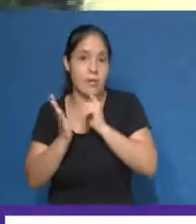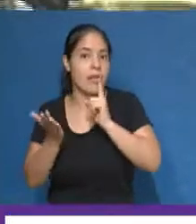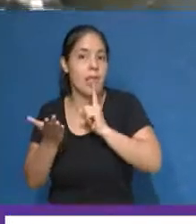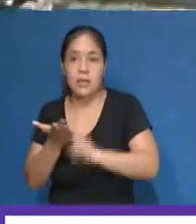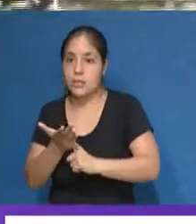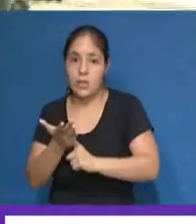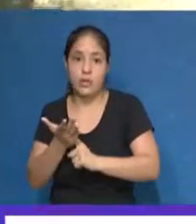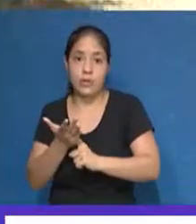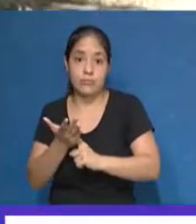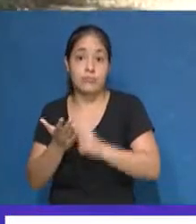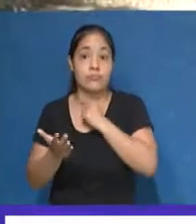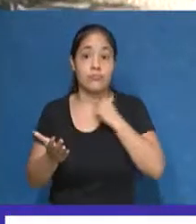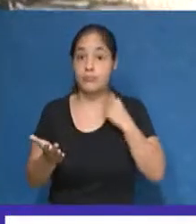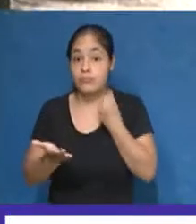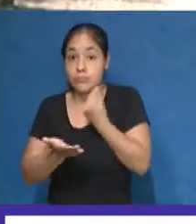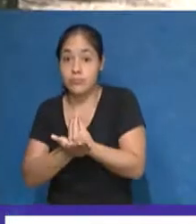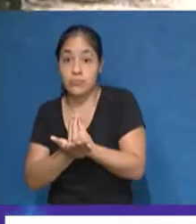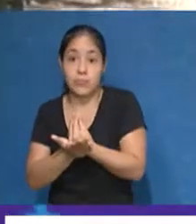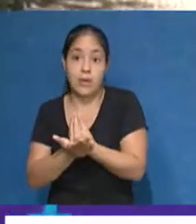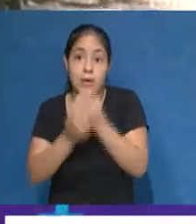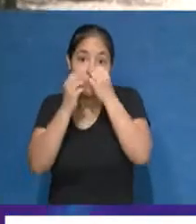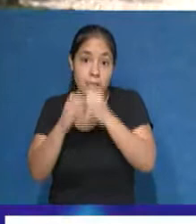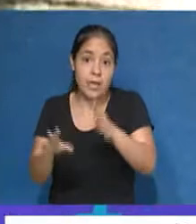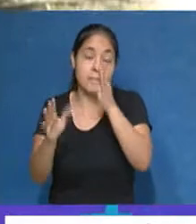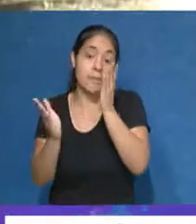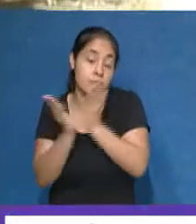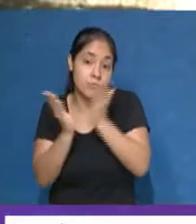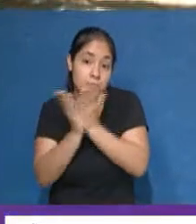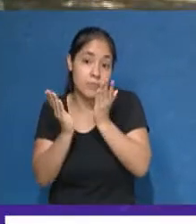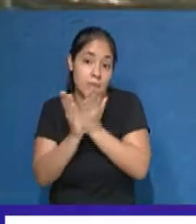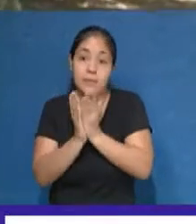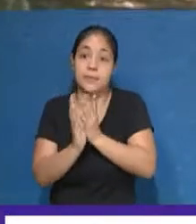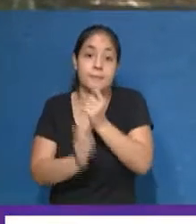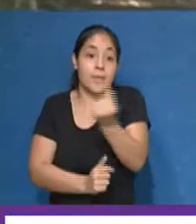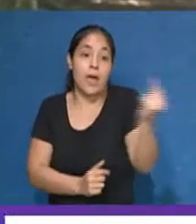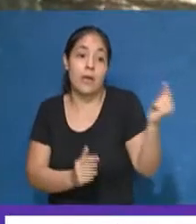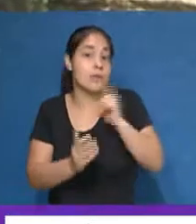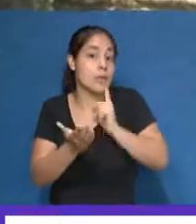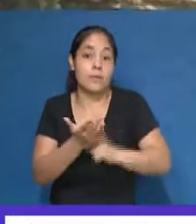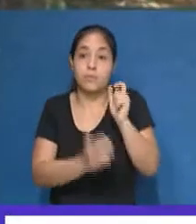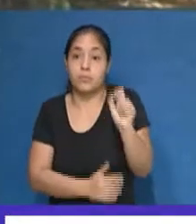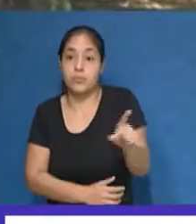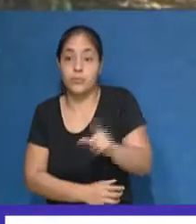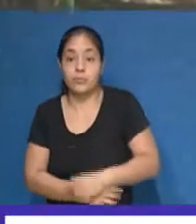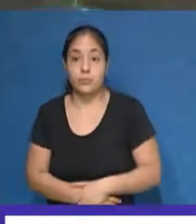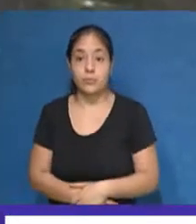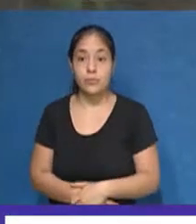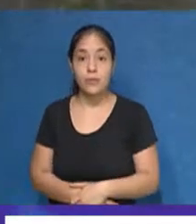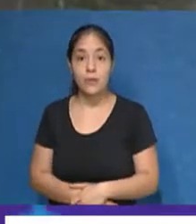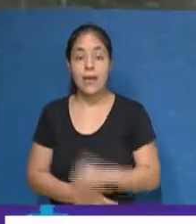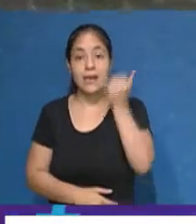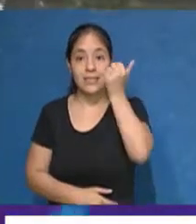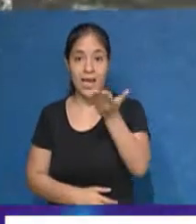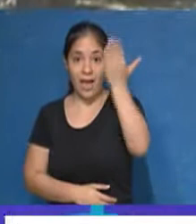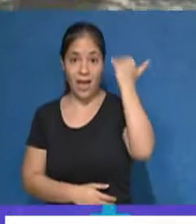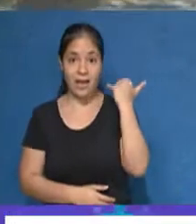los hábitos y hacer carrera, en ese sentido, la función. ¿Perdón? Había estado en